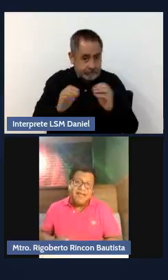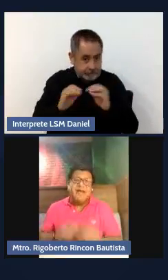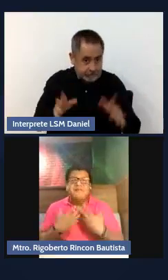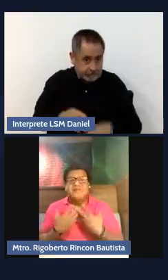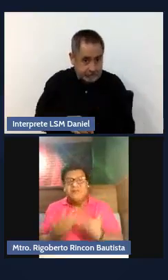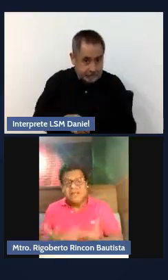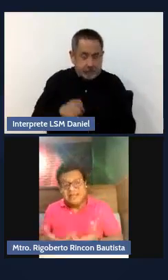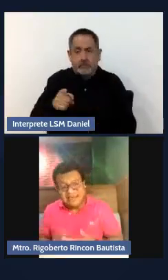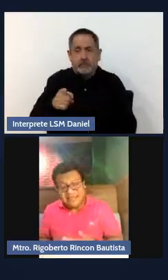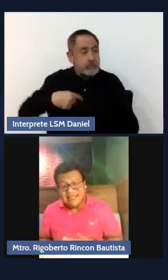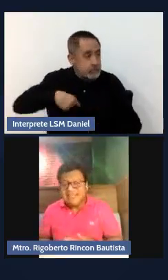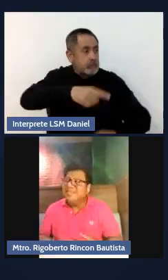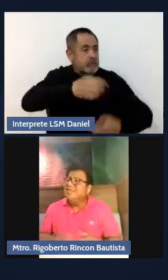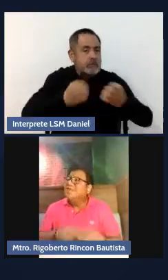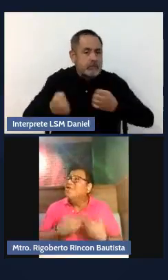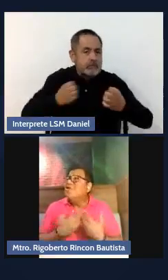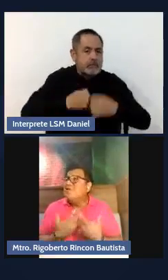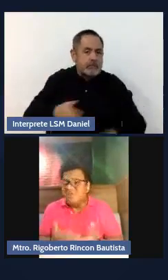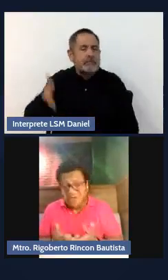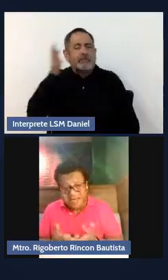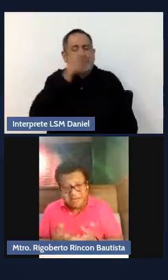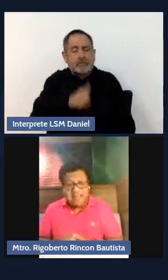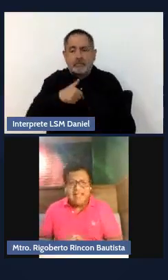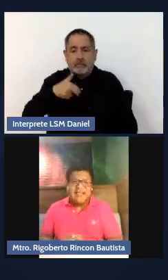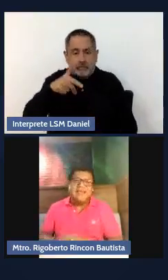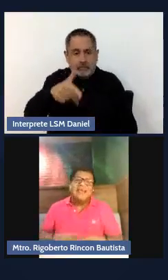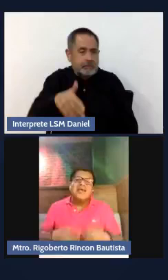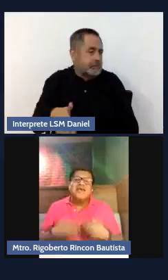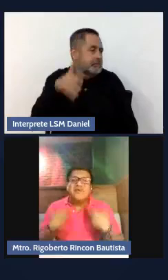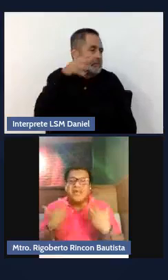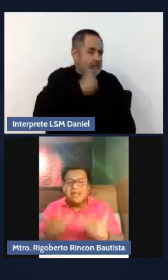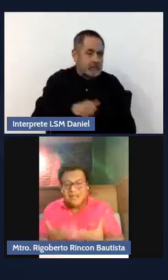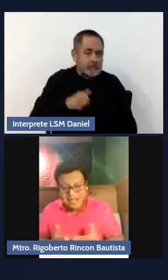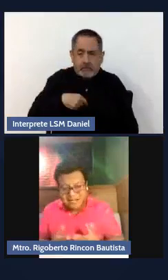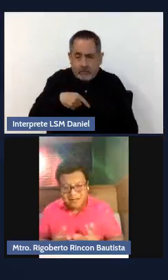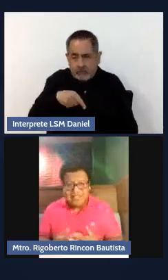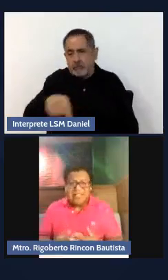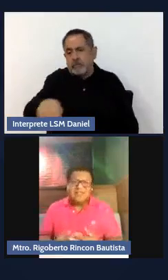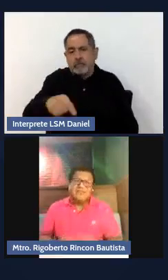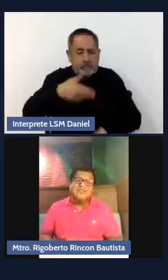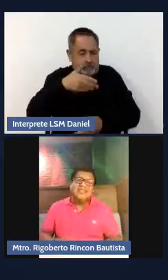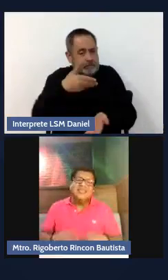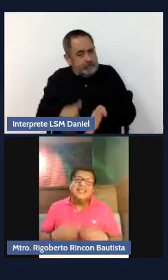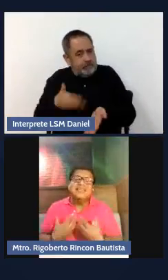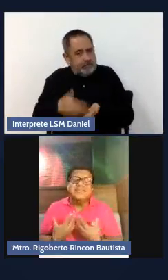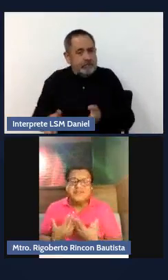hacer ejercicio, no voy a caminar, no voy a eliminar todas las toxinas,